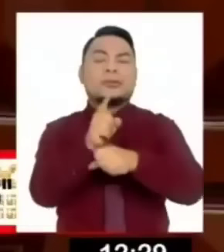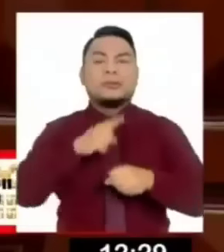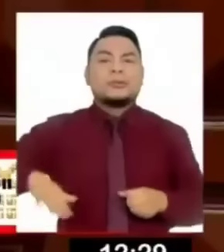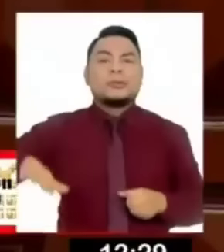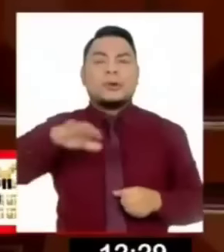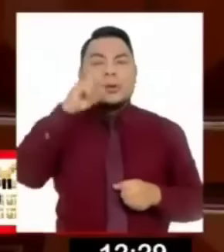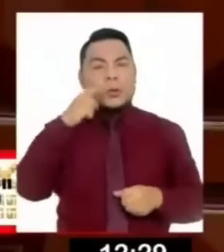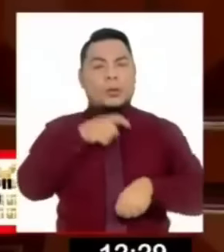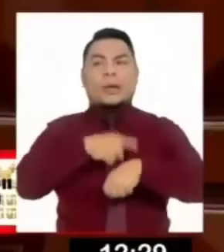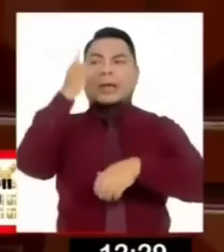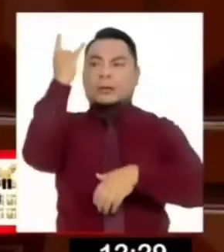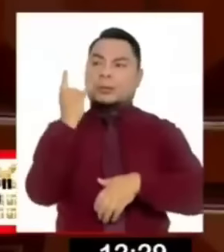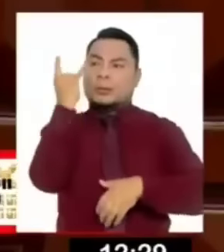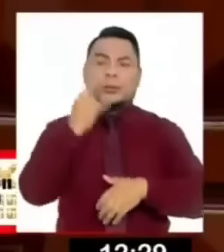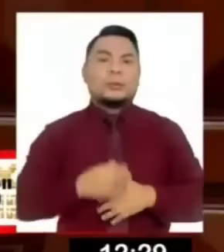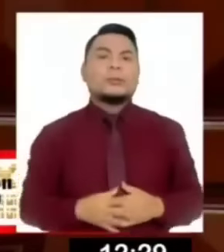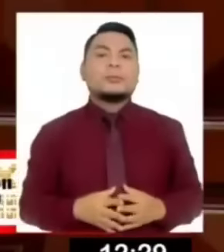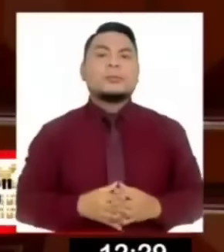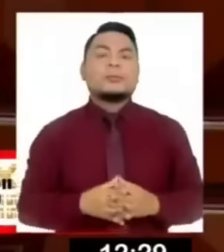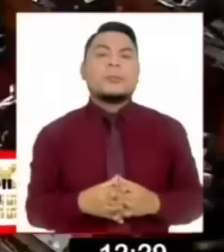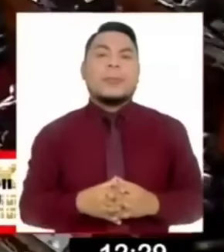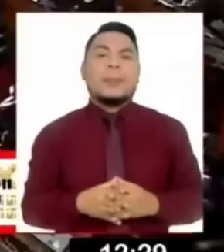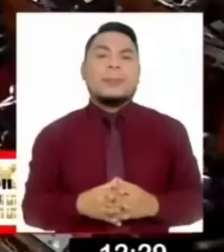en estado de emergencia.